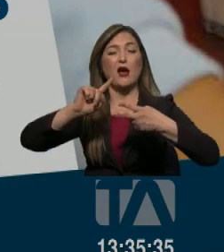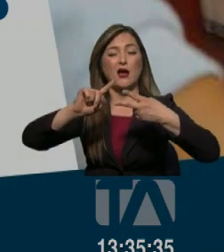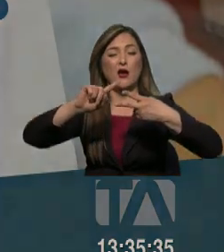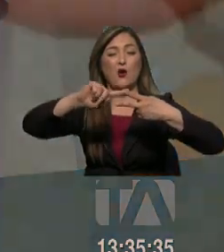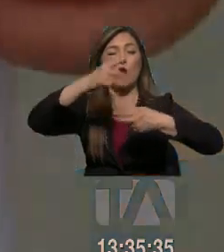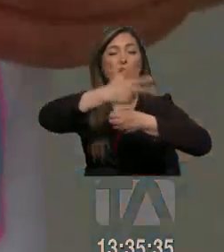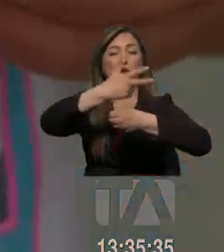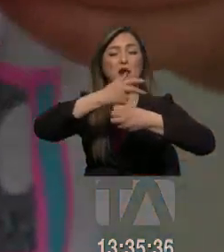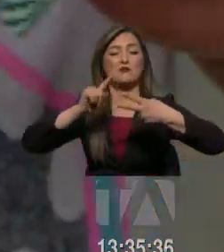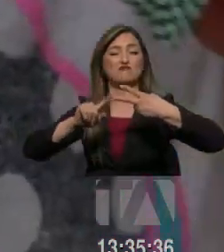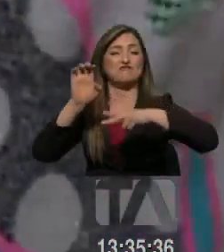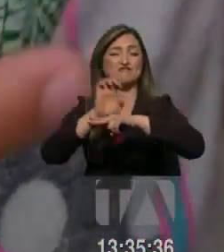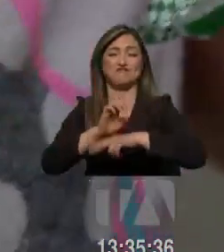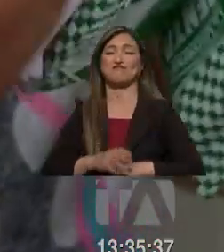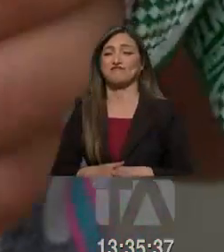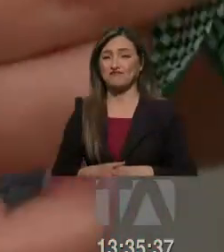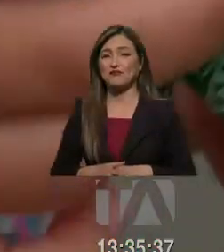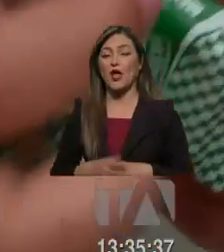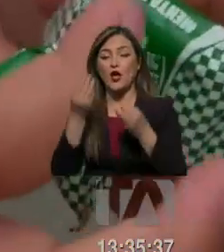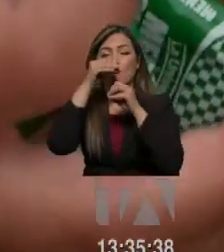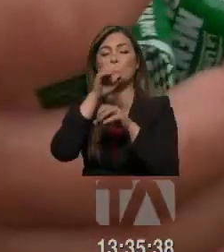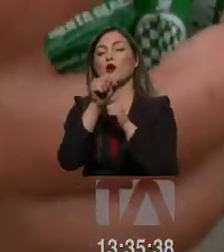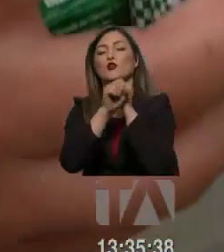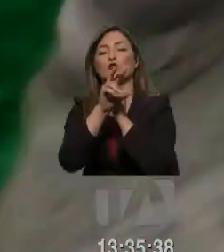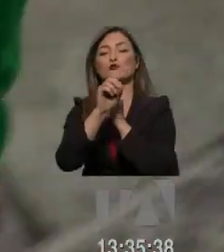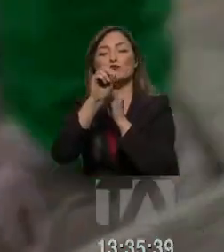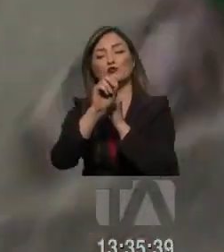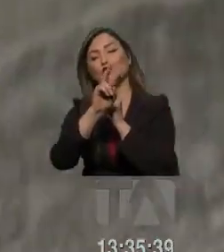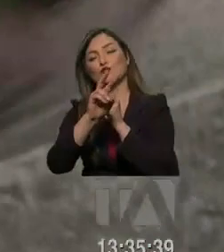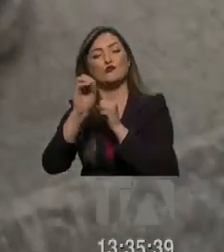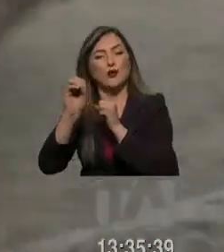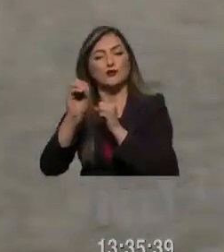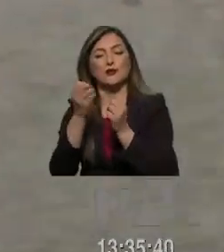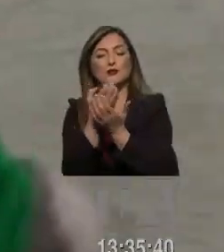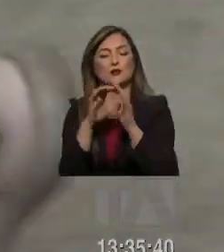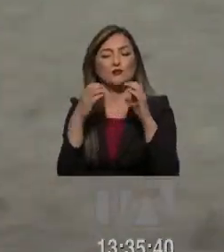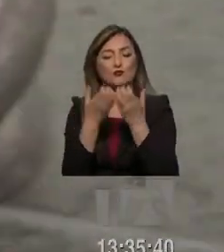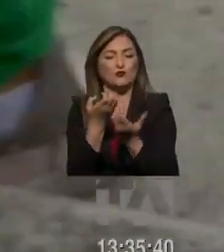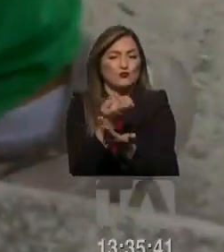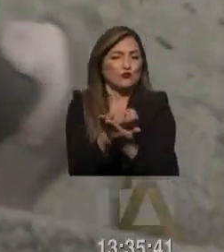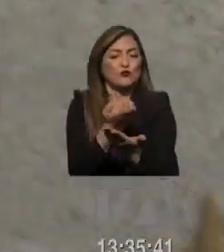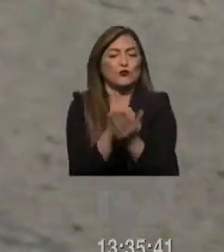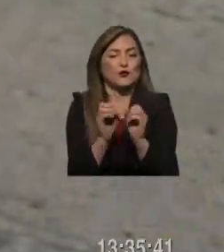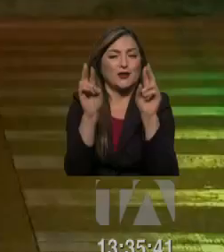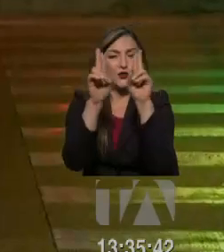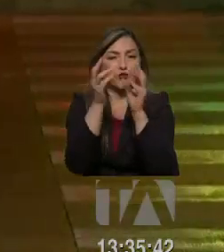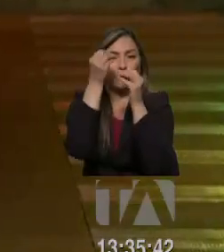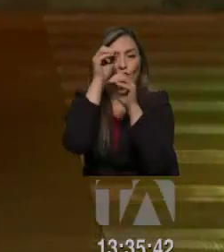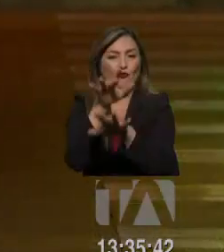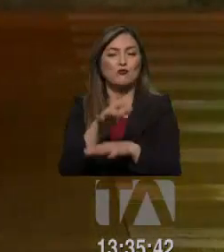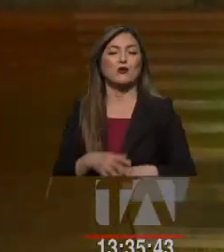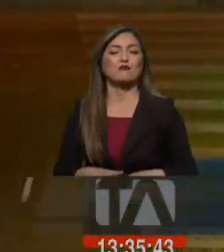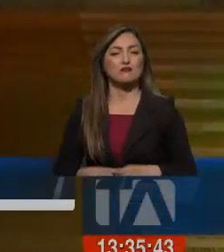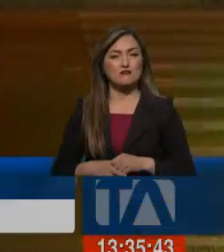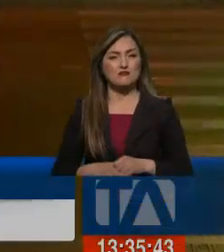de Guatemala. Según un informe del 2020 de la Comisión Económica para América Latina, CEPAL, de las Naciones Unidas, la pandemia